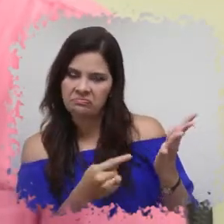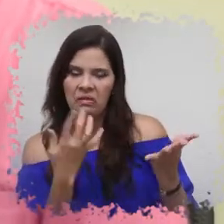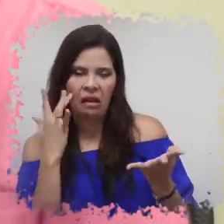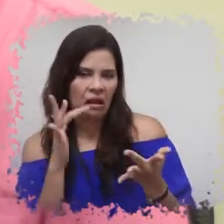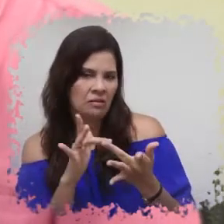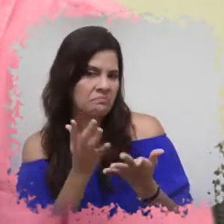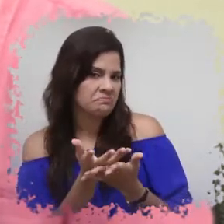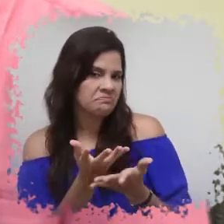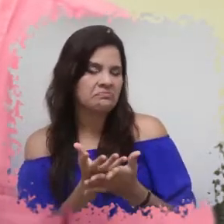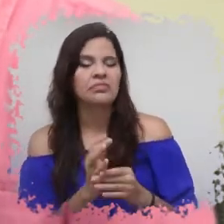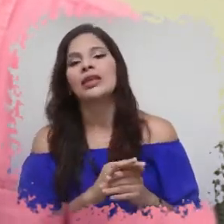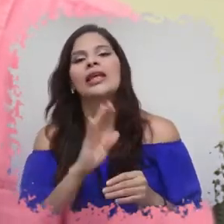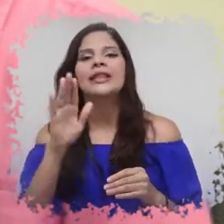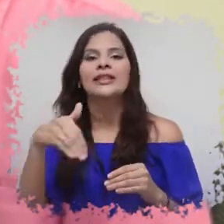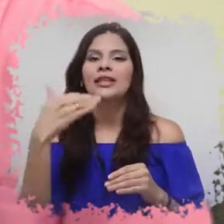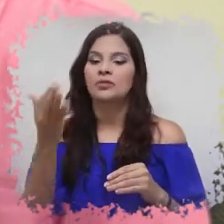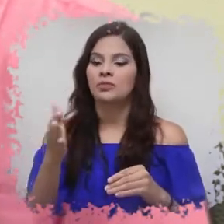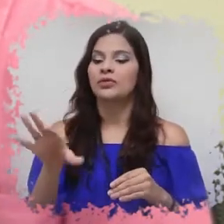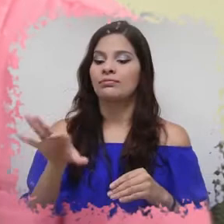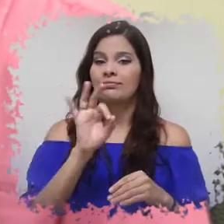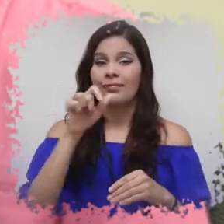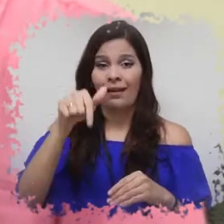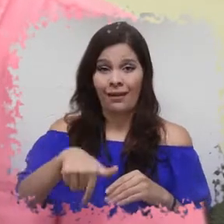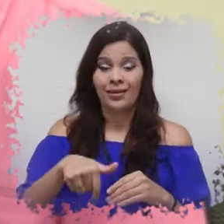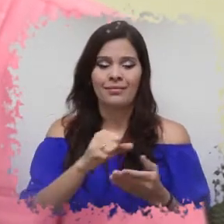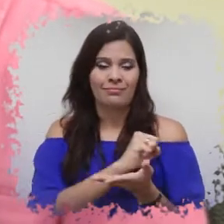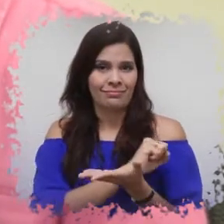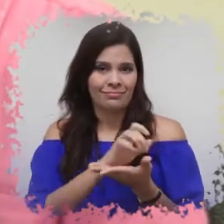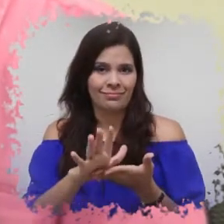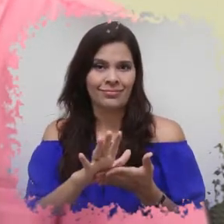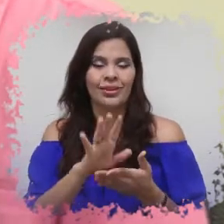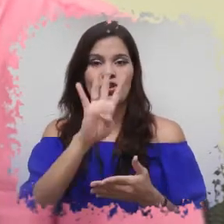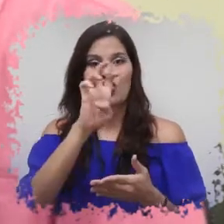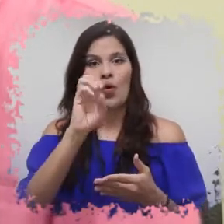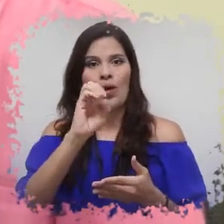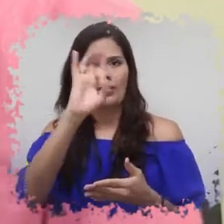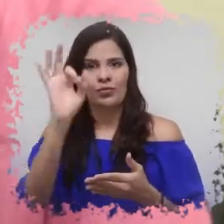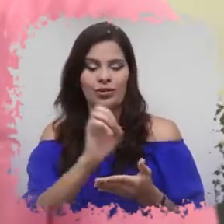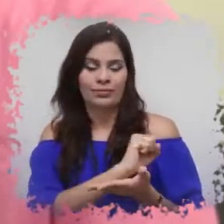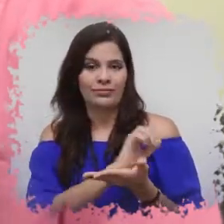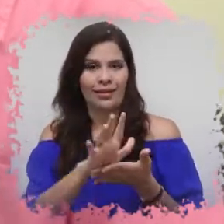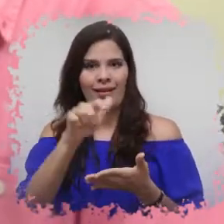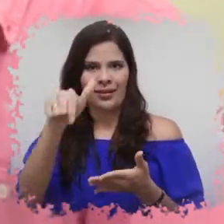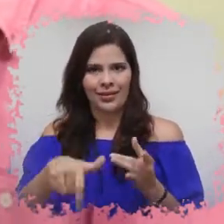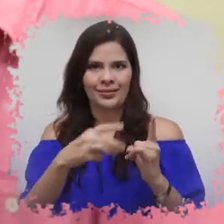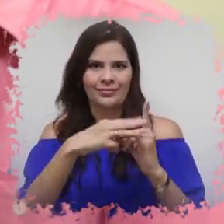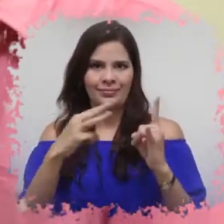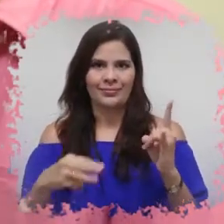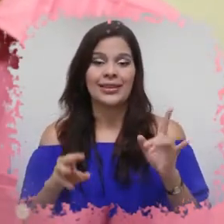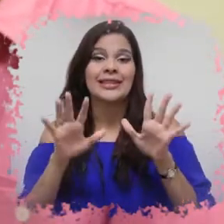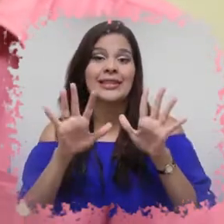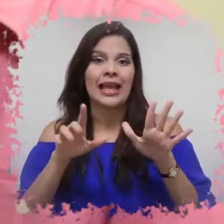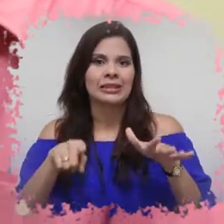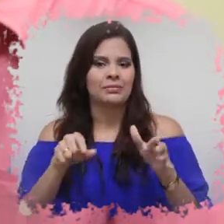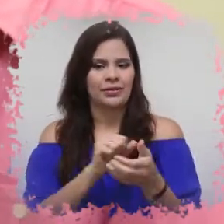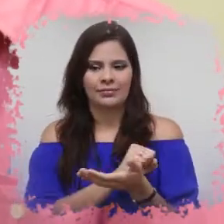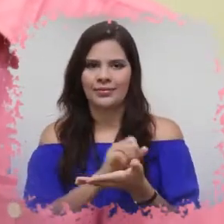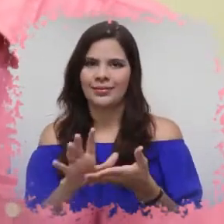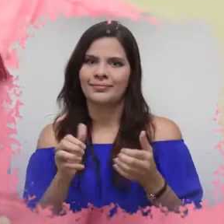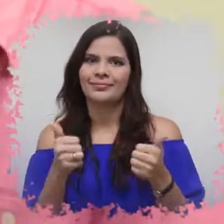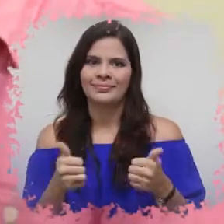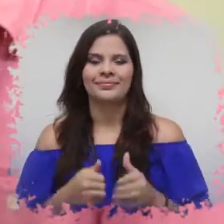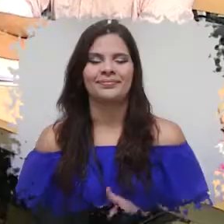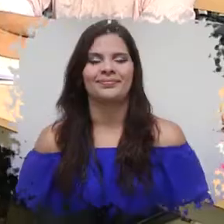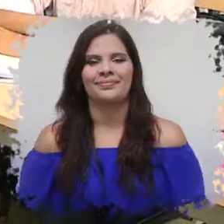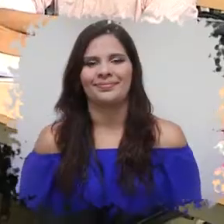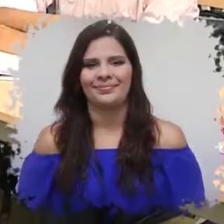estudiantes van a tener una beca del 90% en la universidad durante 10 semestres, que es lo que dura su carrera en la Universidad